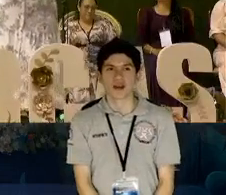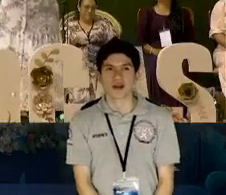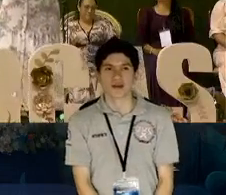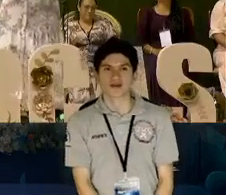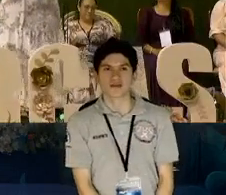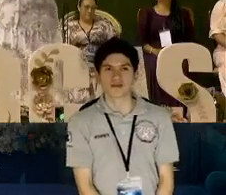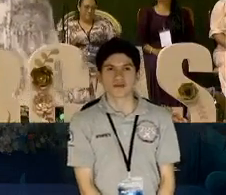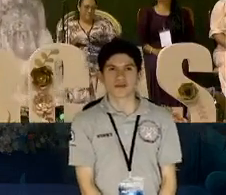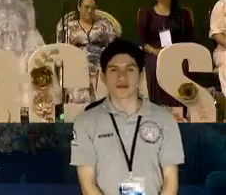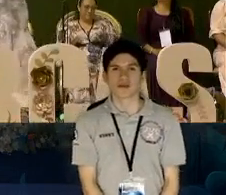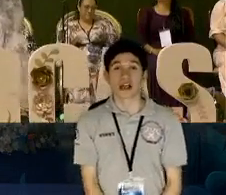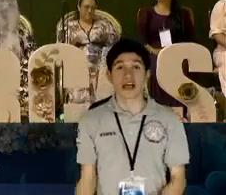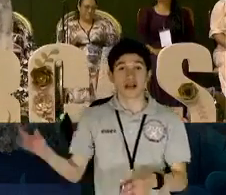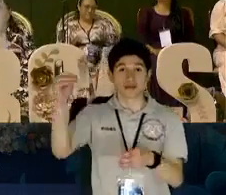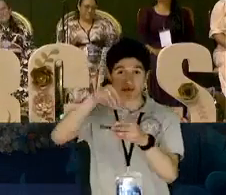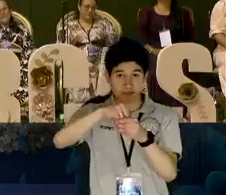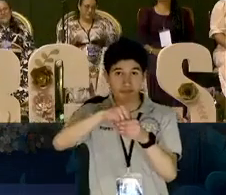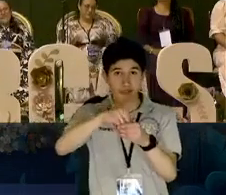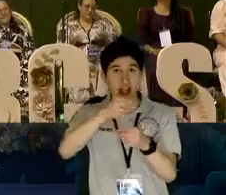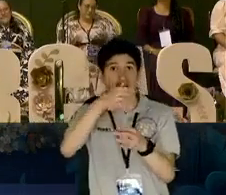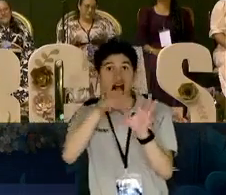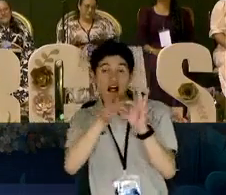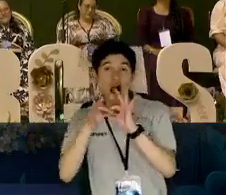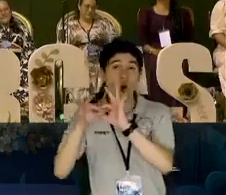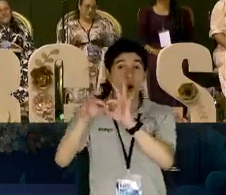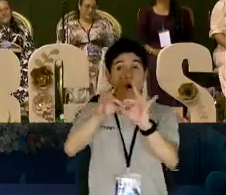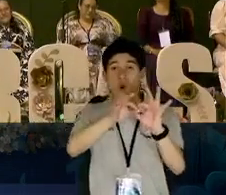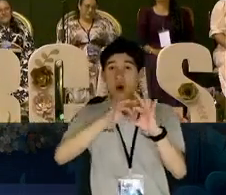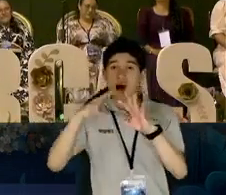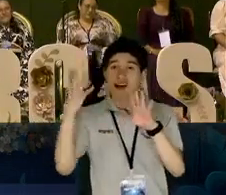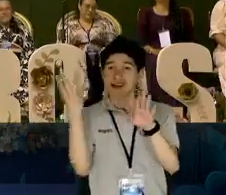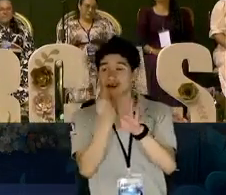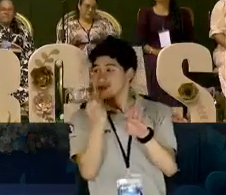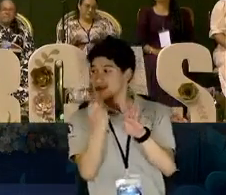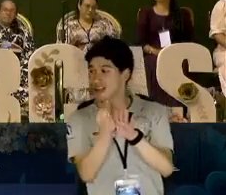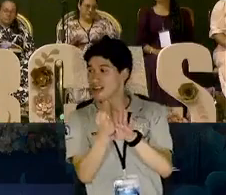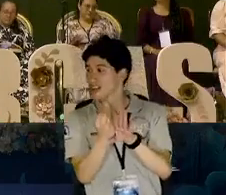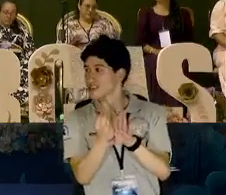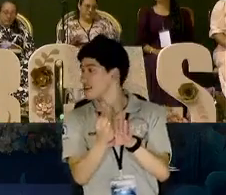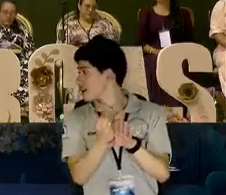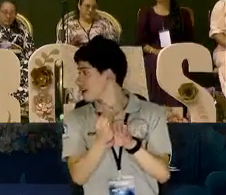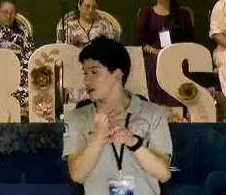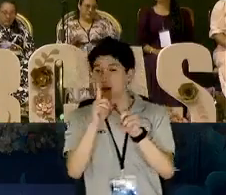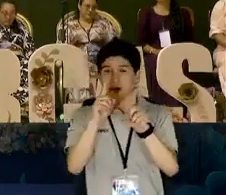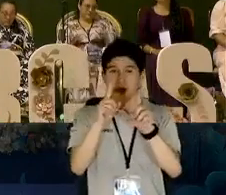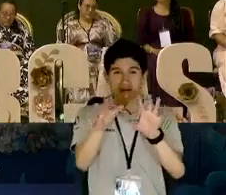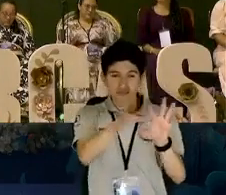de muchas cosas, la unidad en la iglesia, pero también la unidad en casa,